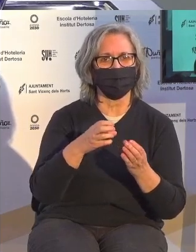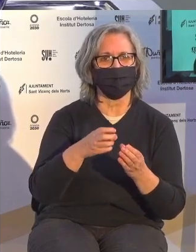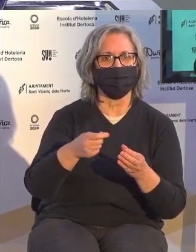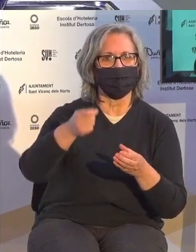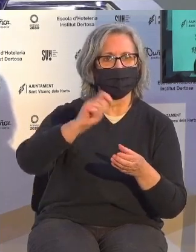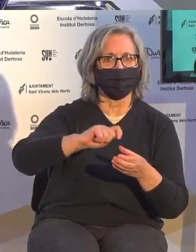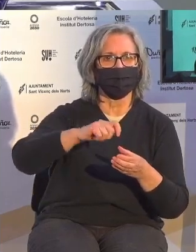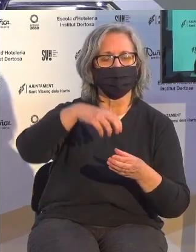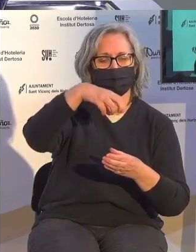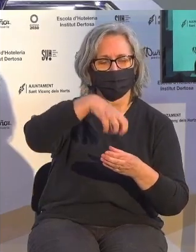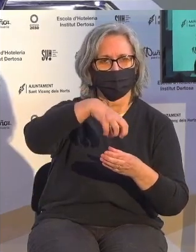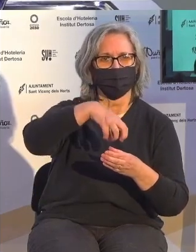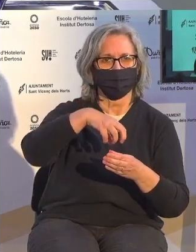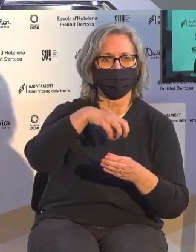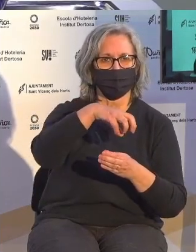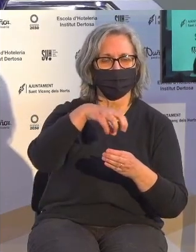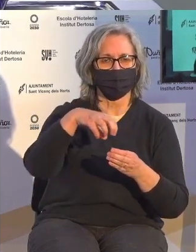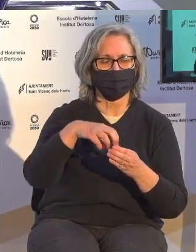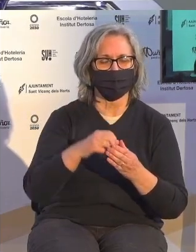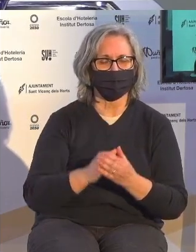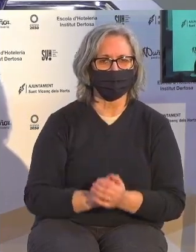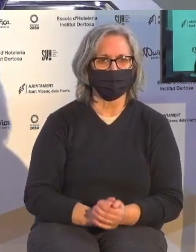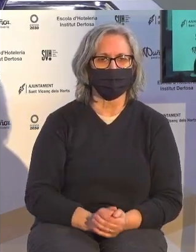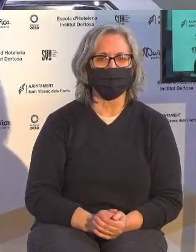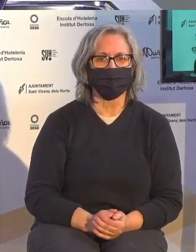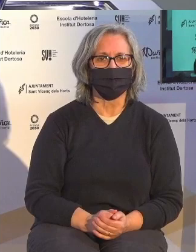voy a mostrar como